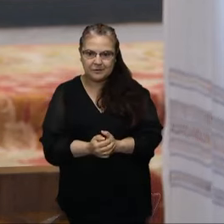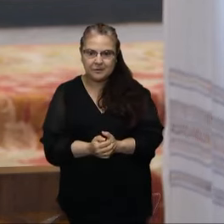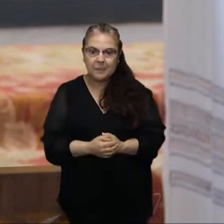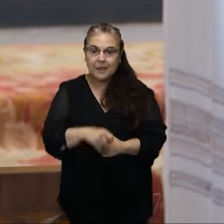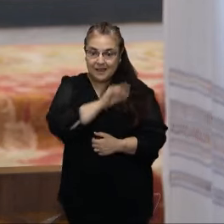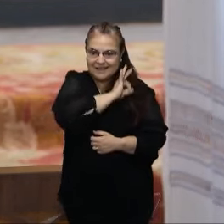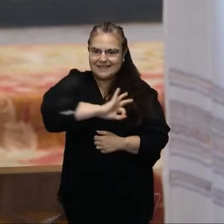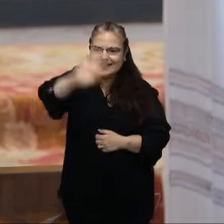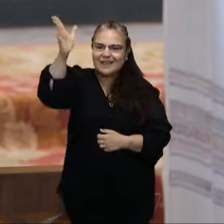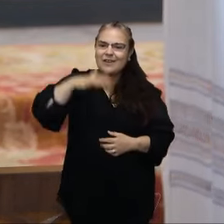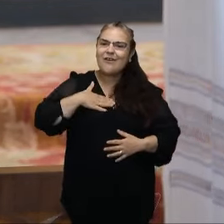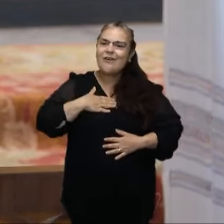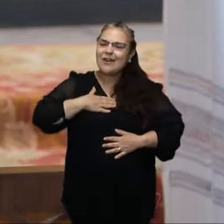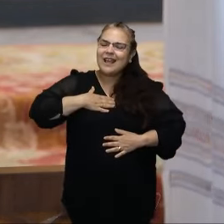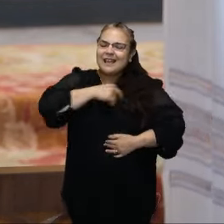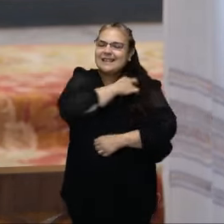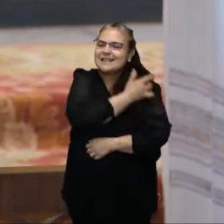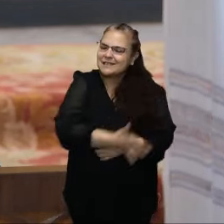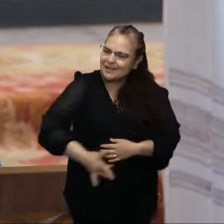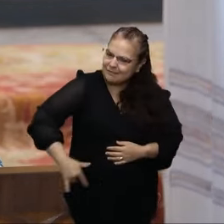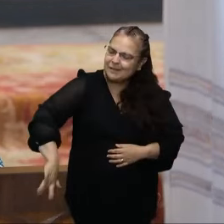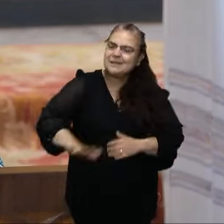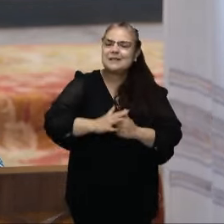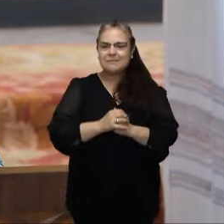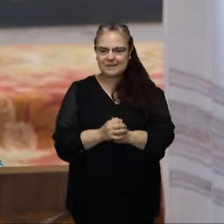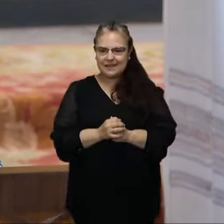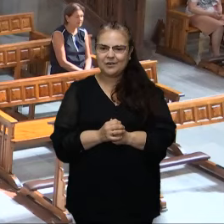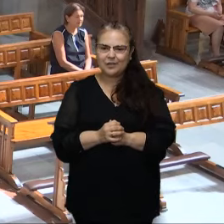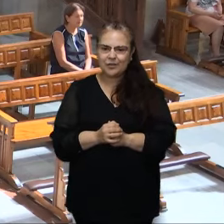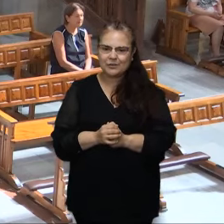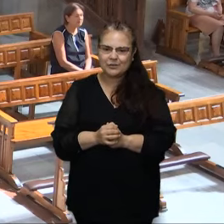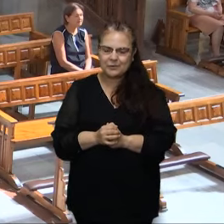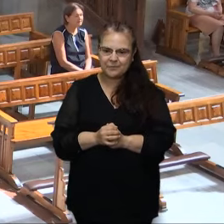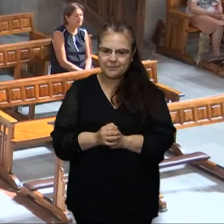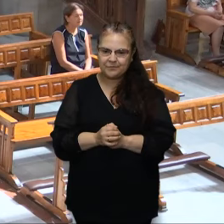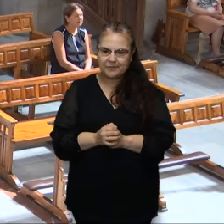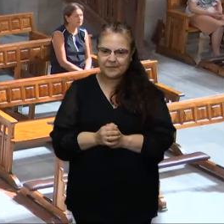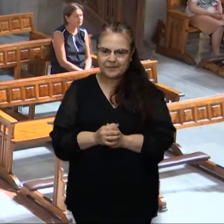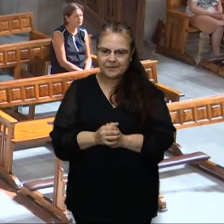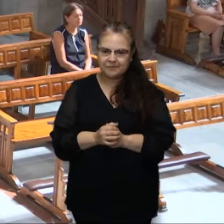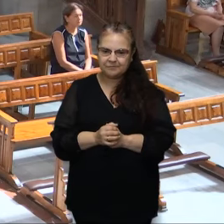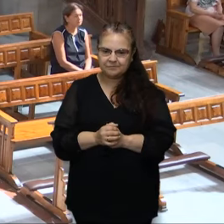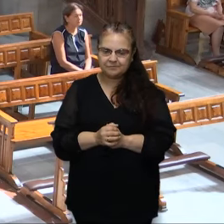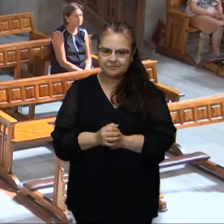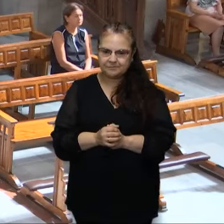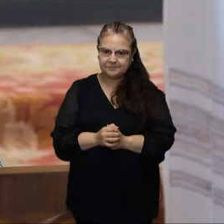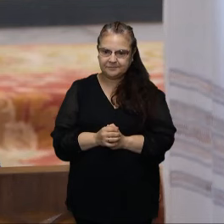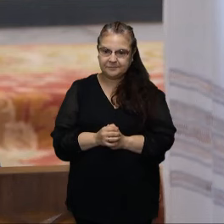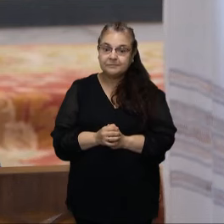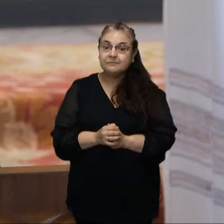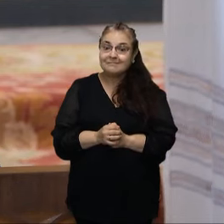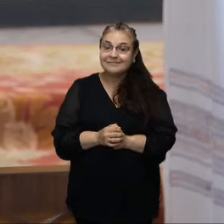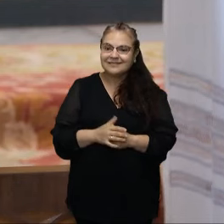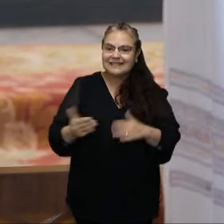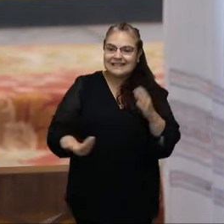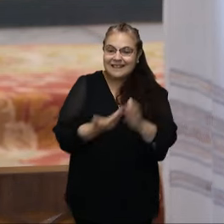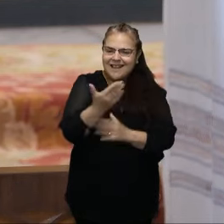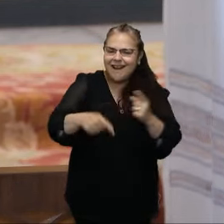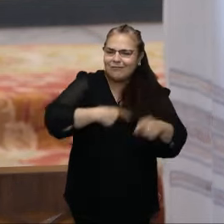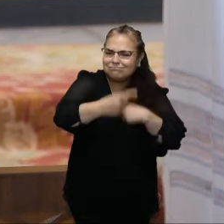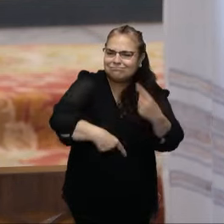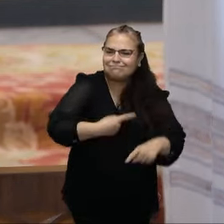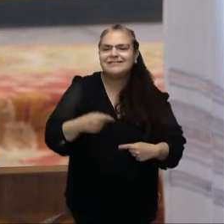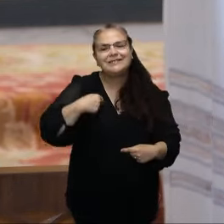El Señor es clemente y misericordioso. El Señor es clemente y misericordioso. Día tras día